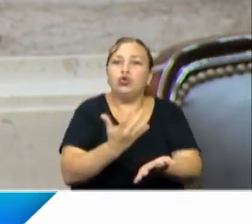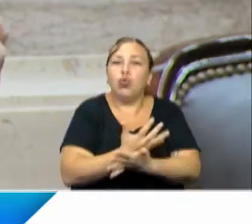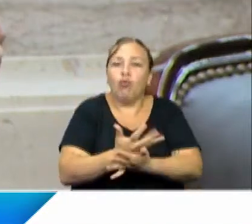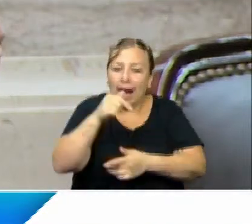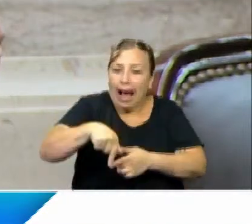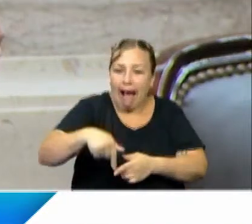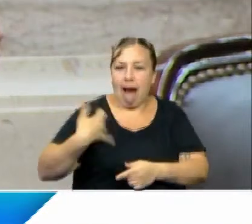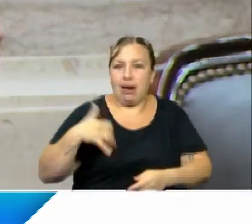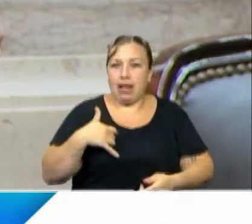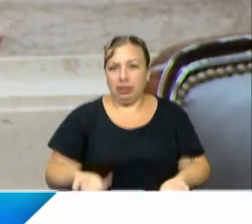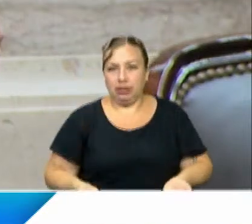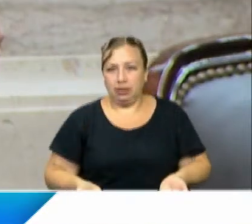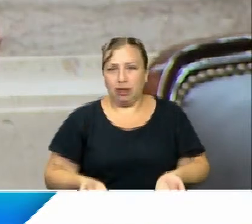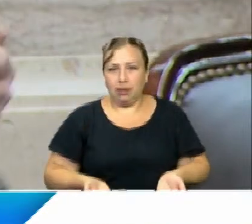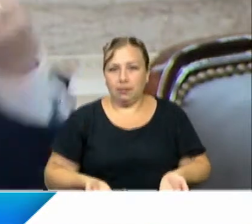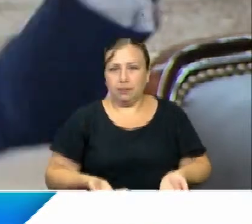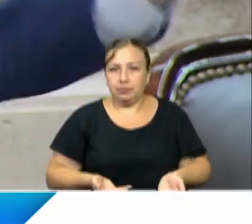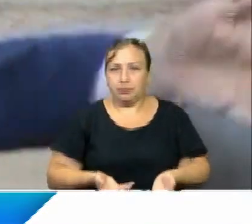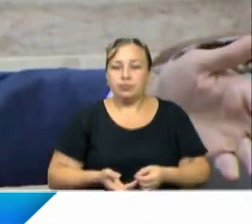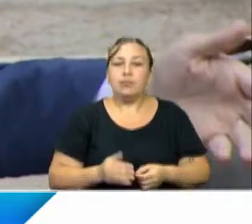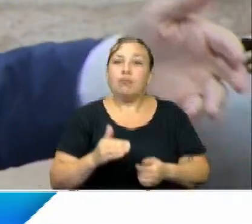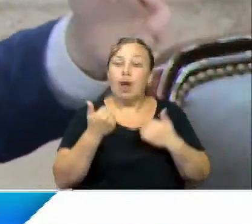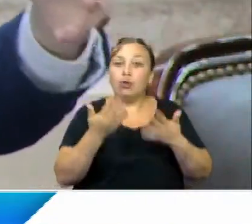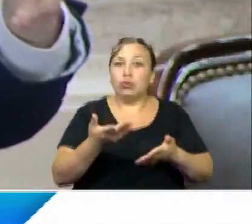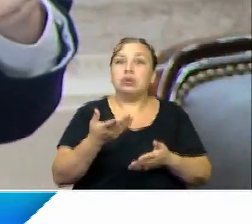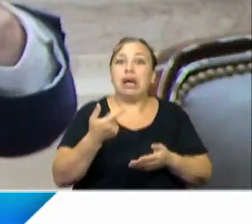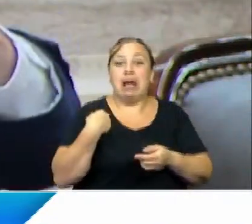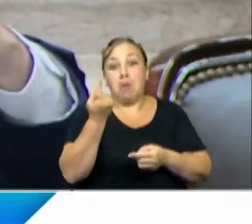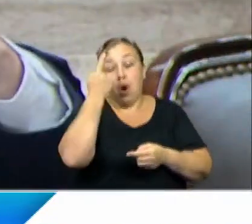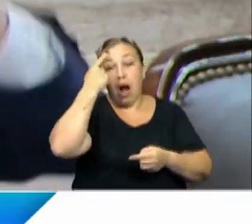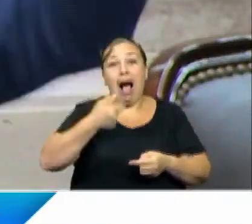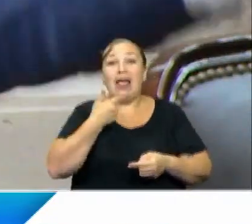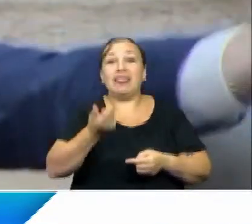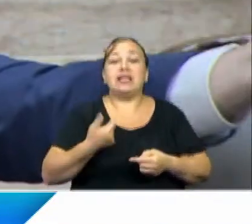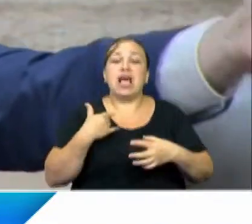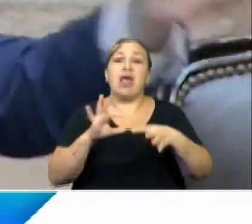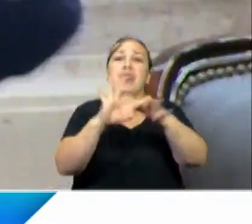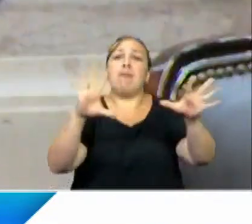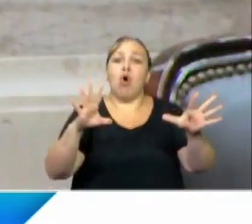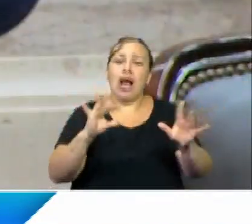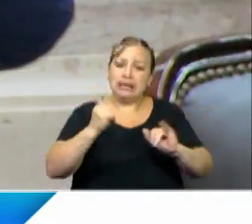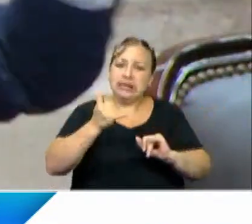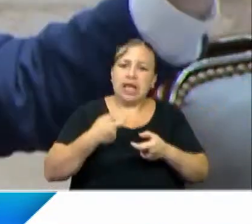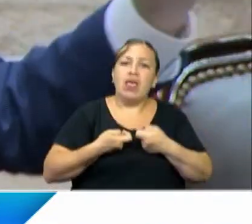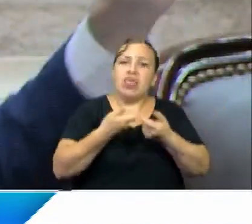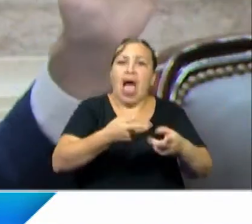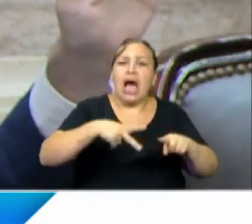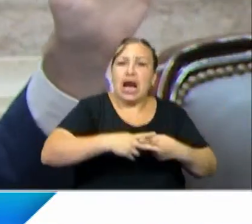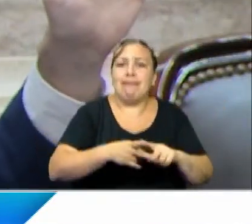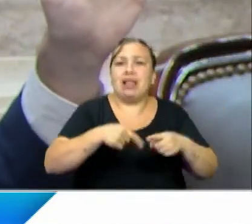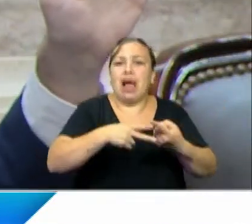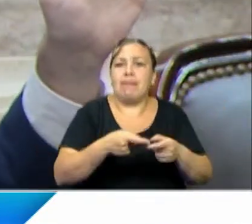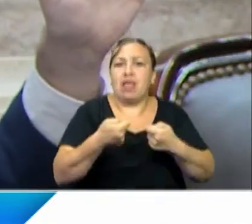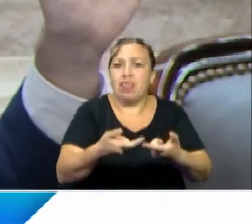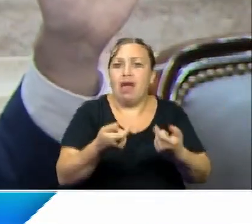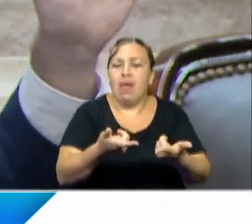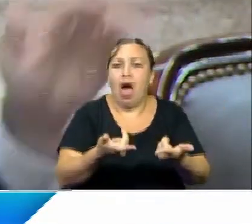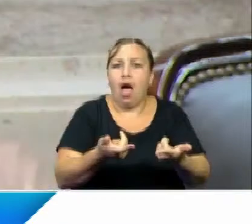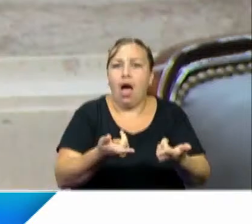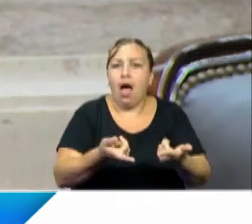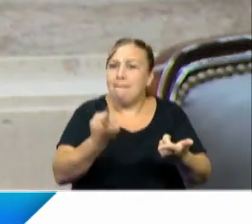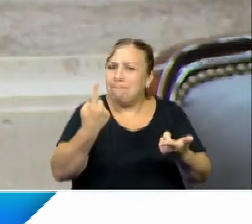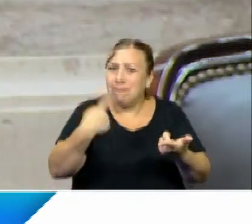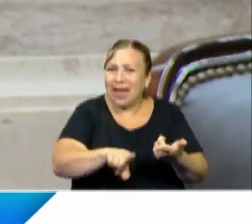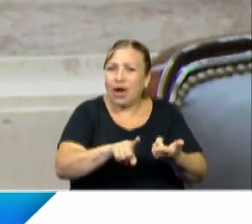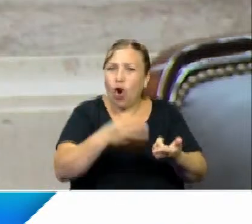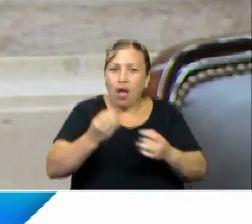tránsito. Y después, en nombre de la democracia, algunos le llaman darle herramientas, que es una atrocidad y una locura, pero el